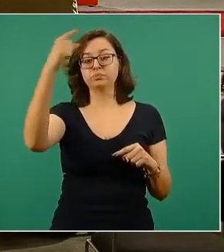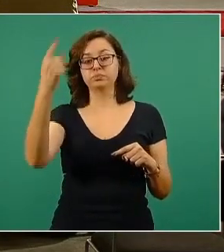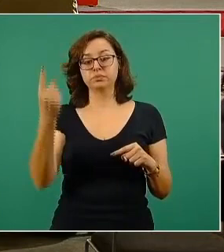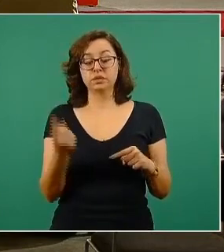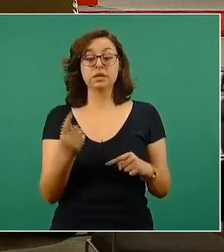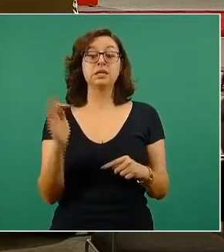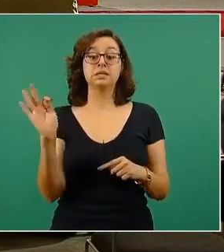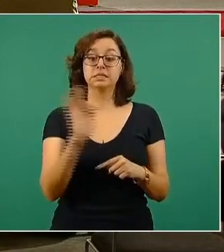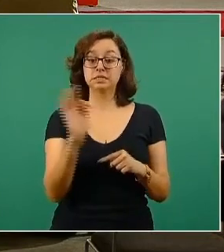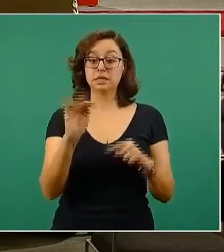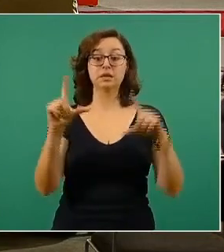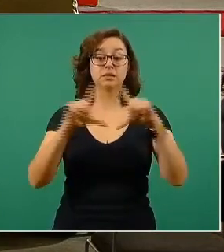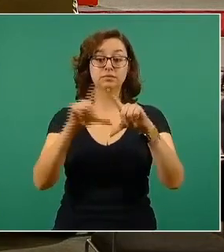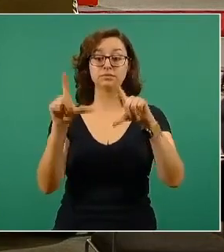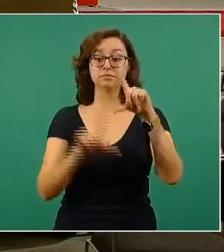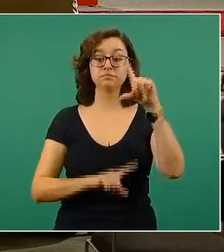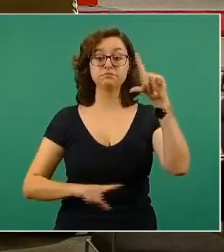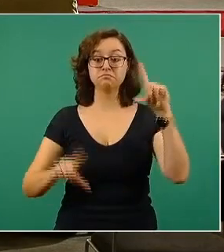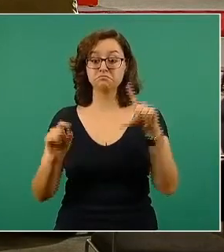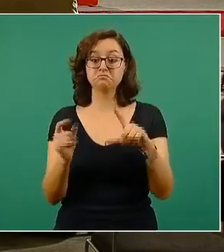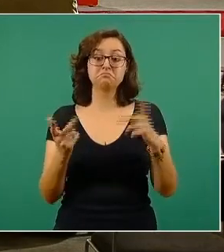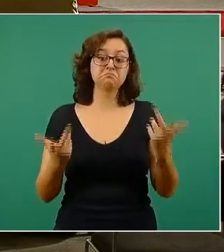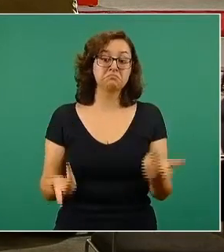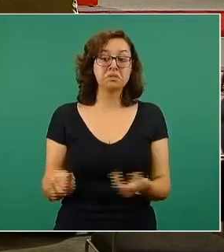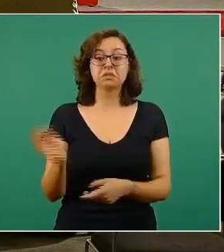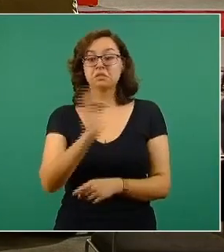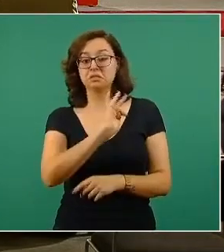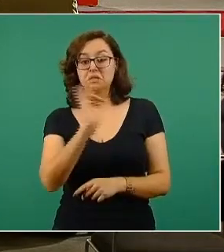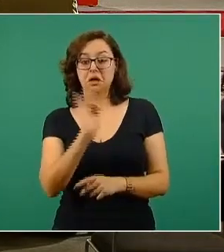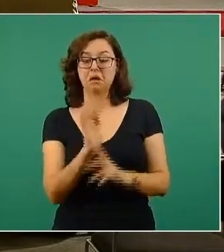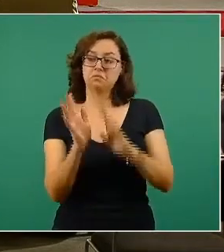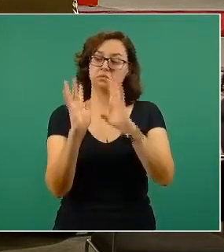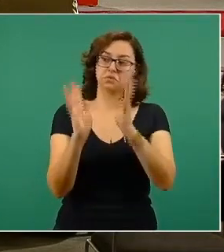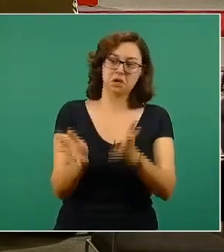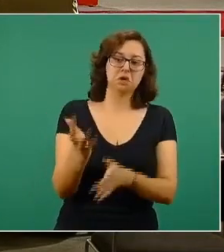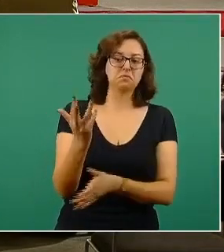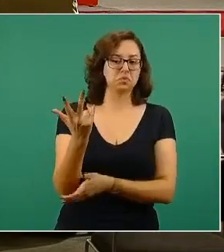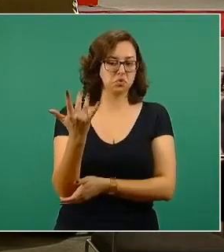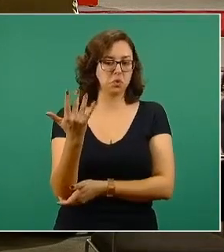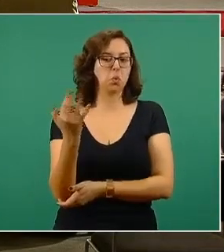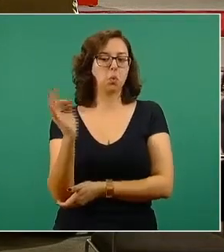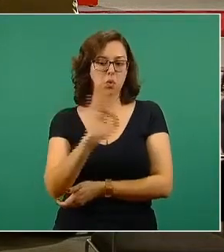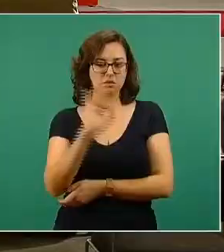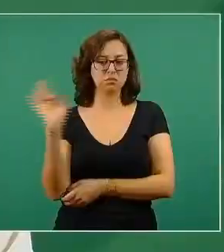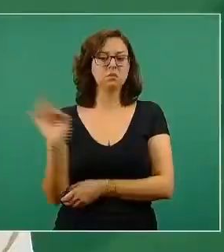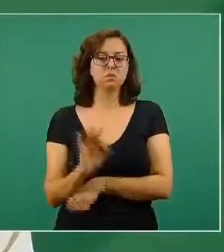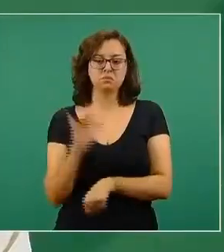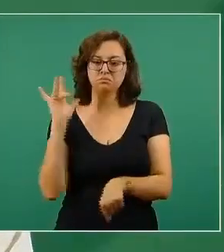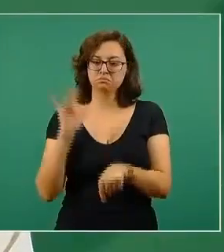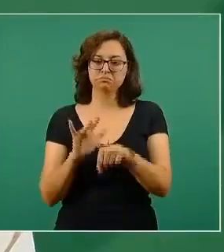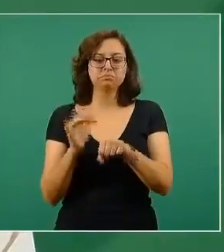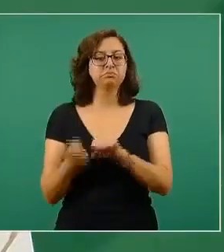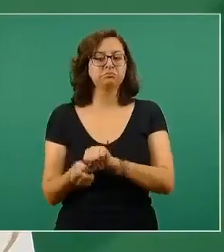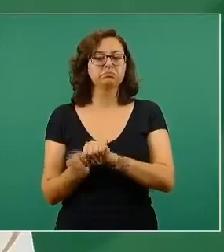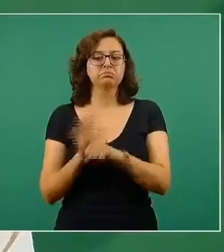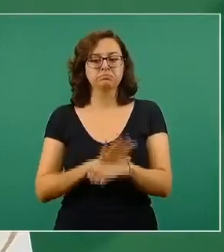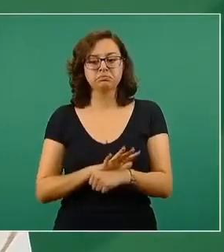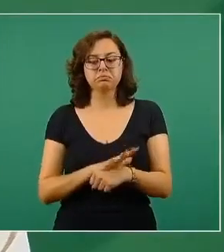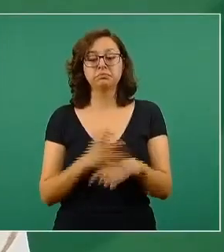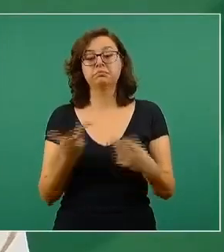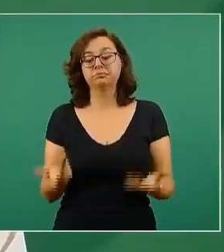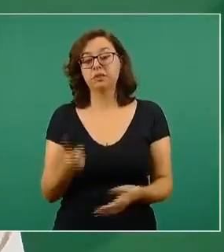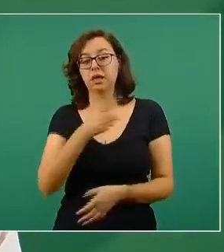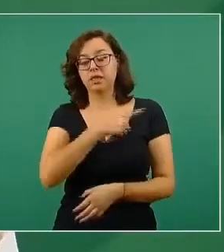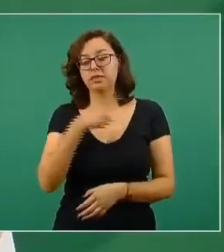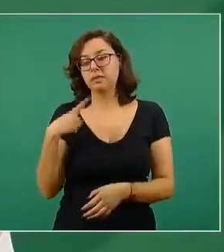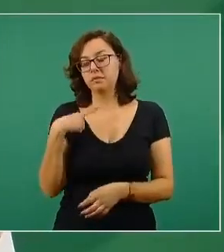posible que a nivel poblacional quizás cerca del 50% ya tuviera inmunidad. Entonces habría que ver cuál es la fecha